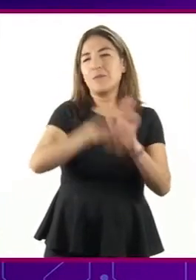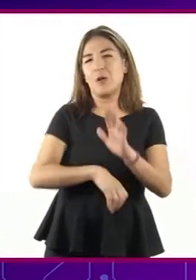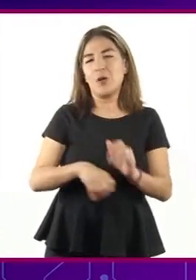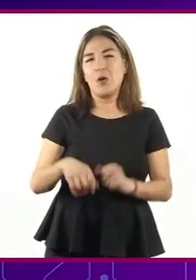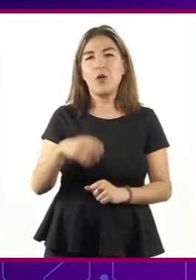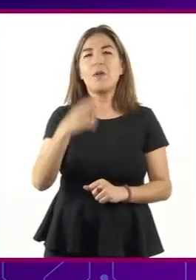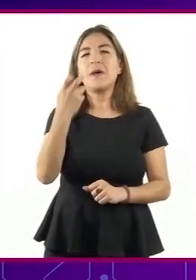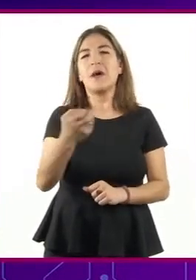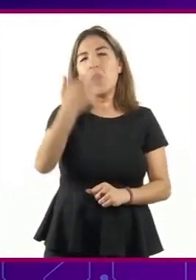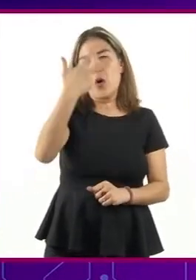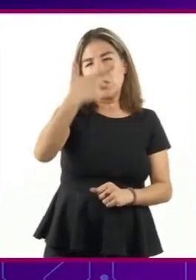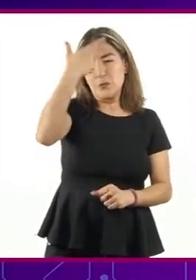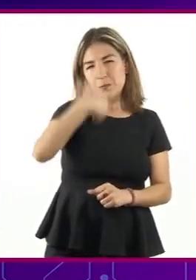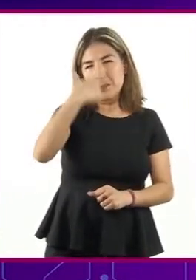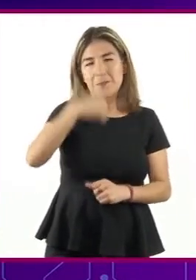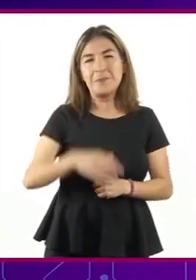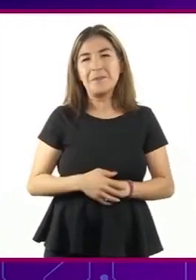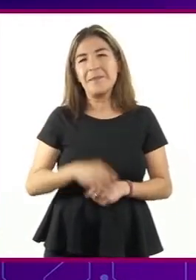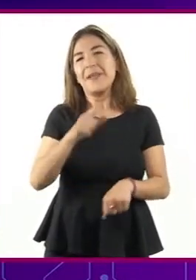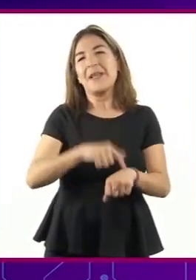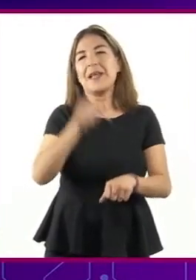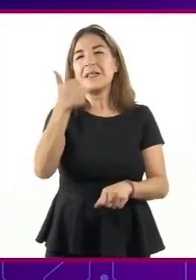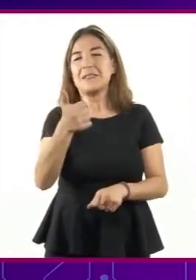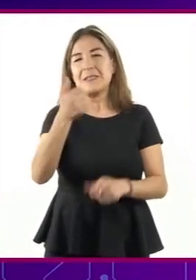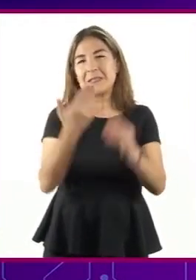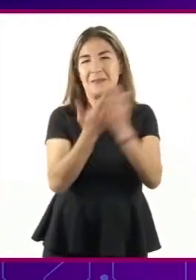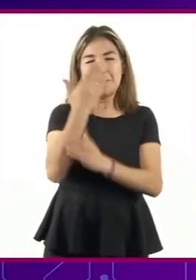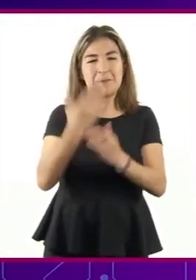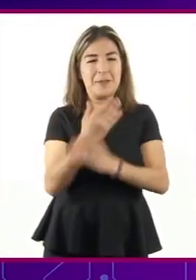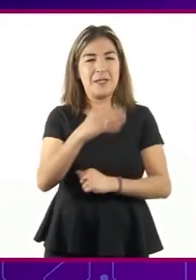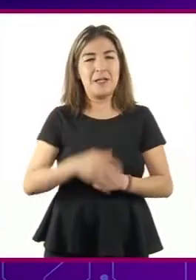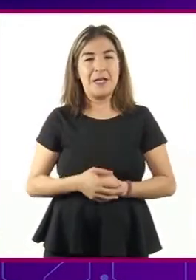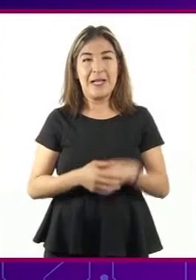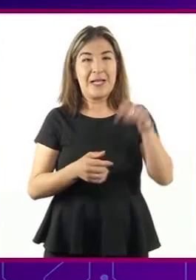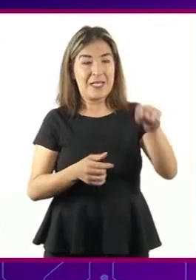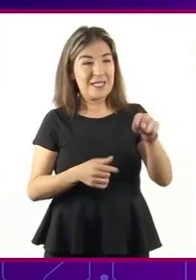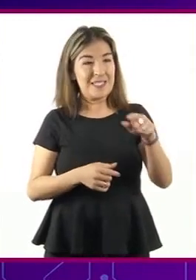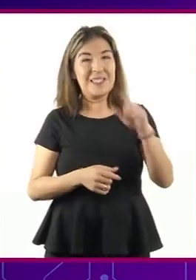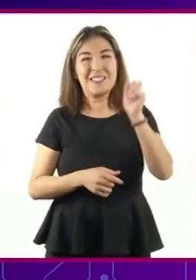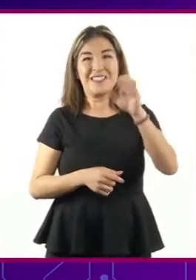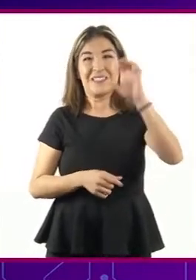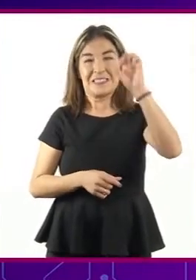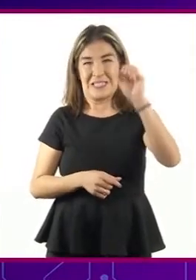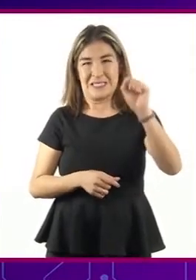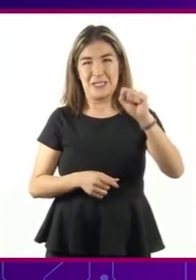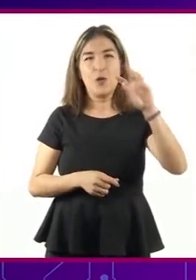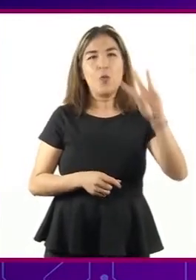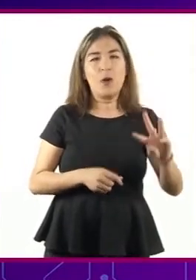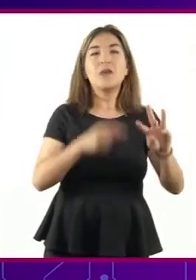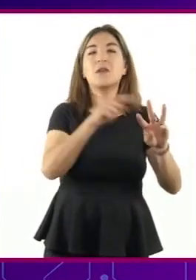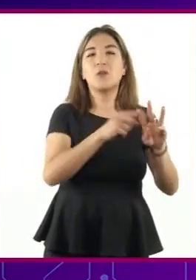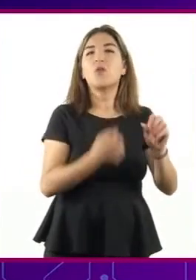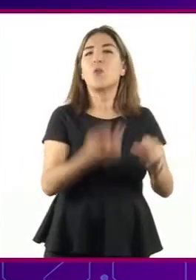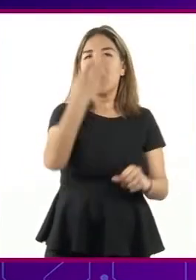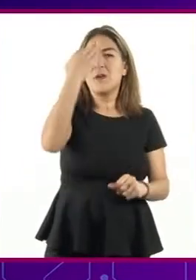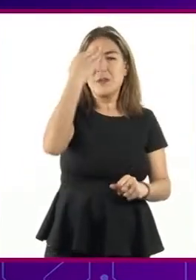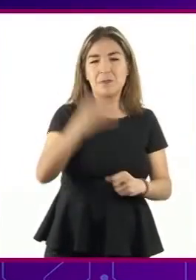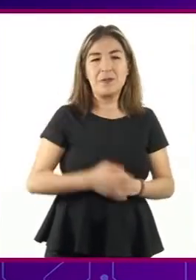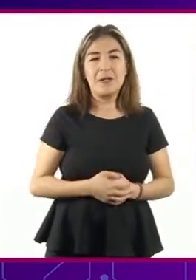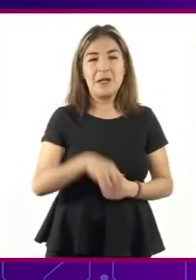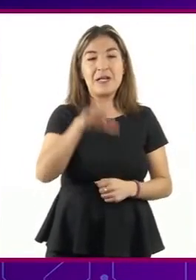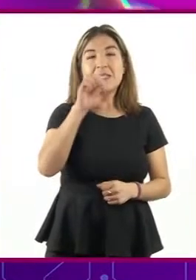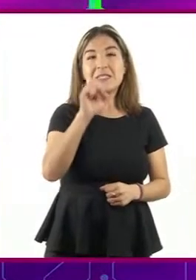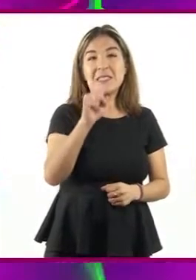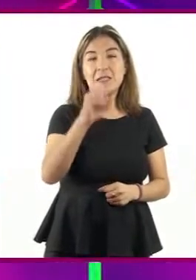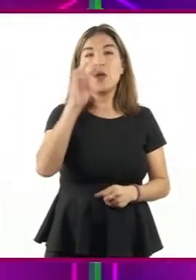noche y las 6 de la mañana. Este foco, al ser de 60 watts, consume 60 watts en